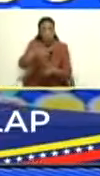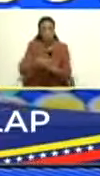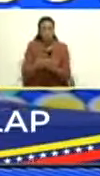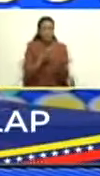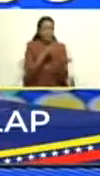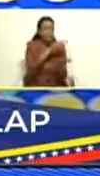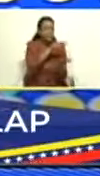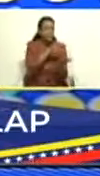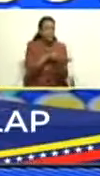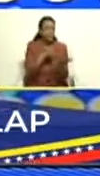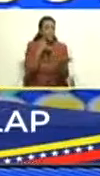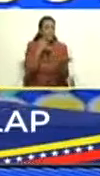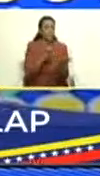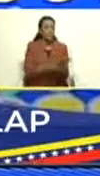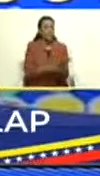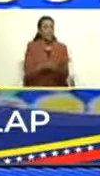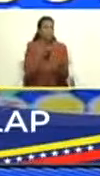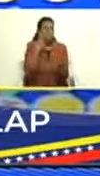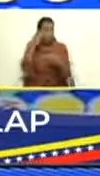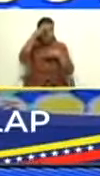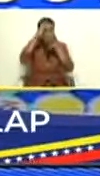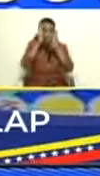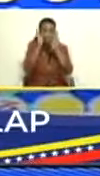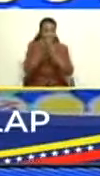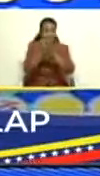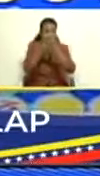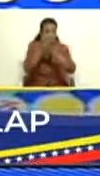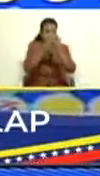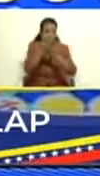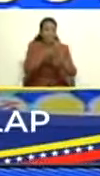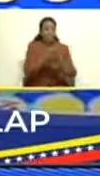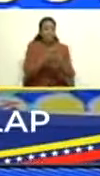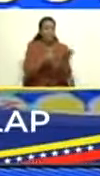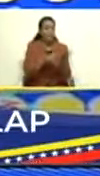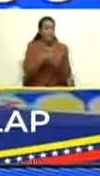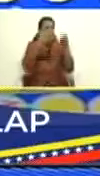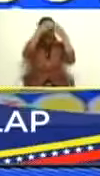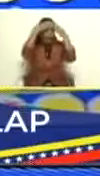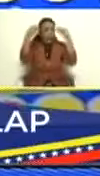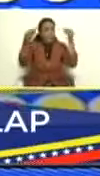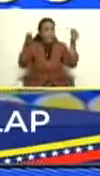Dice lo siguiente, oído, la desmemoria